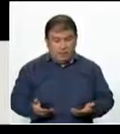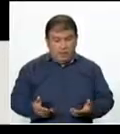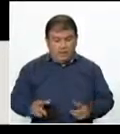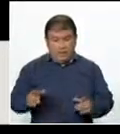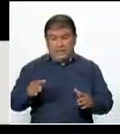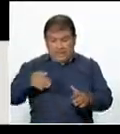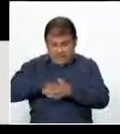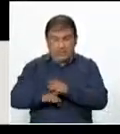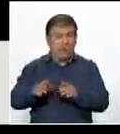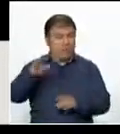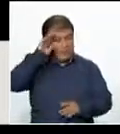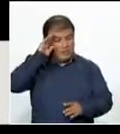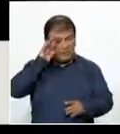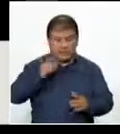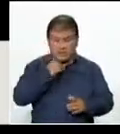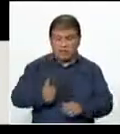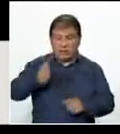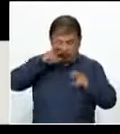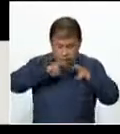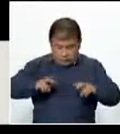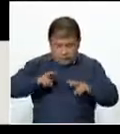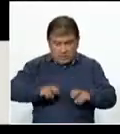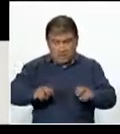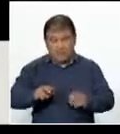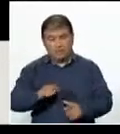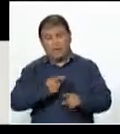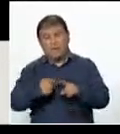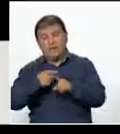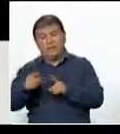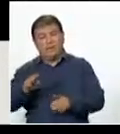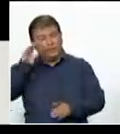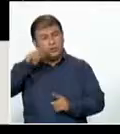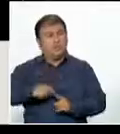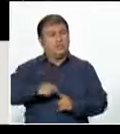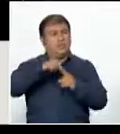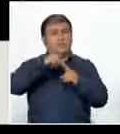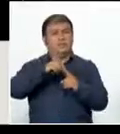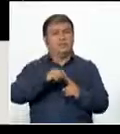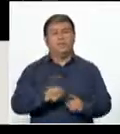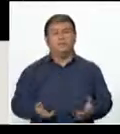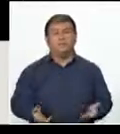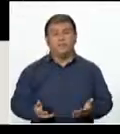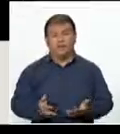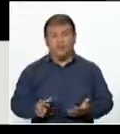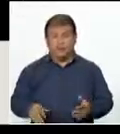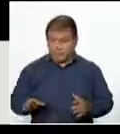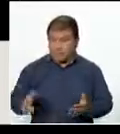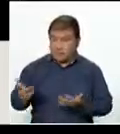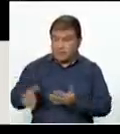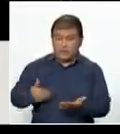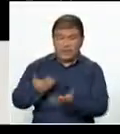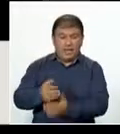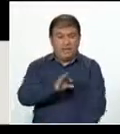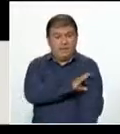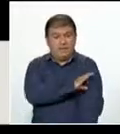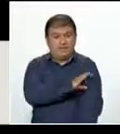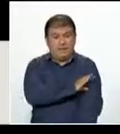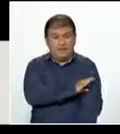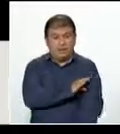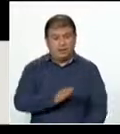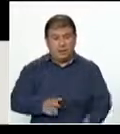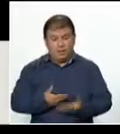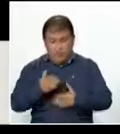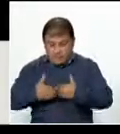exclusivo de los policías. Están, pues, las autoridades, policías, peritos, y por ahí están esperando la llegada del fiscal también para que